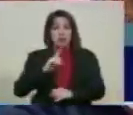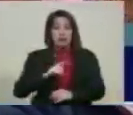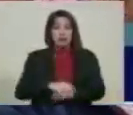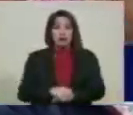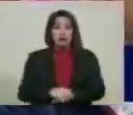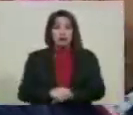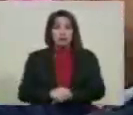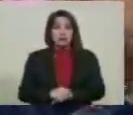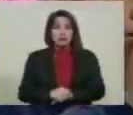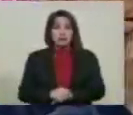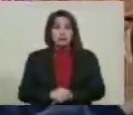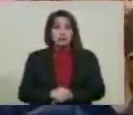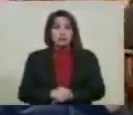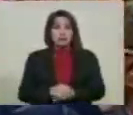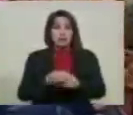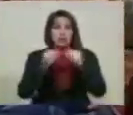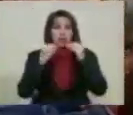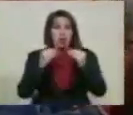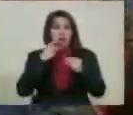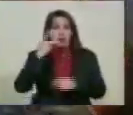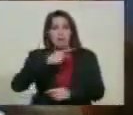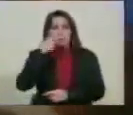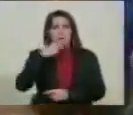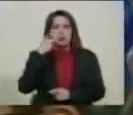en el marco de la política latinoamericana,